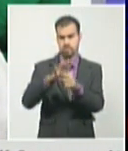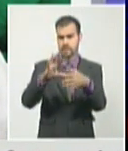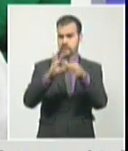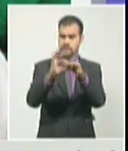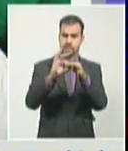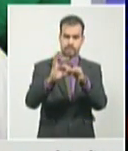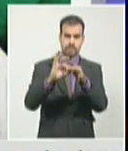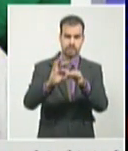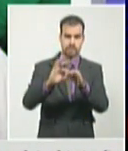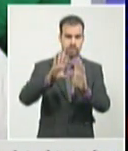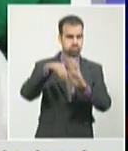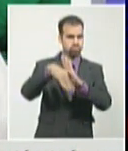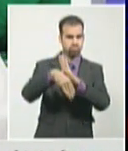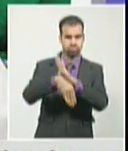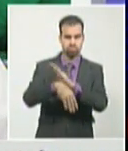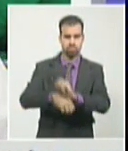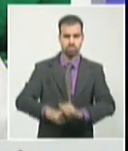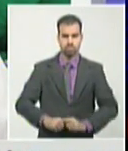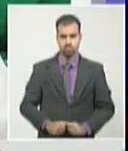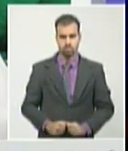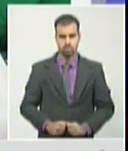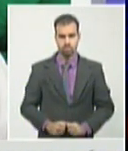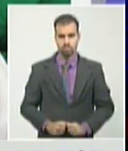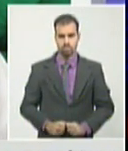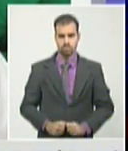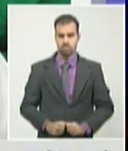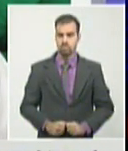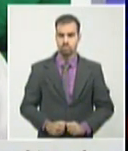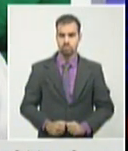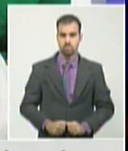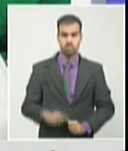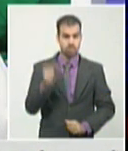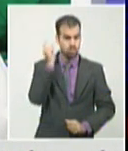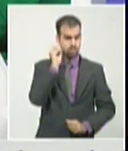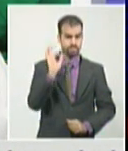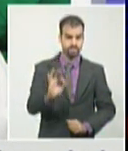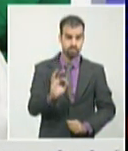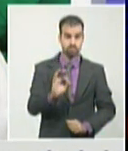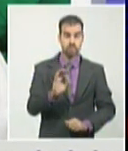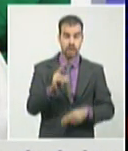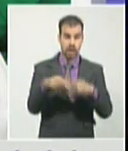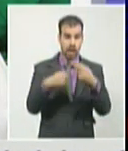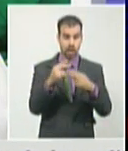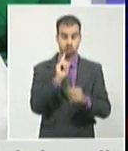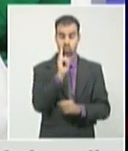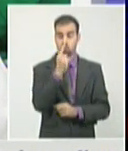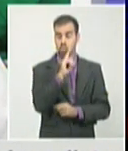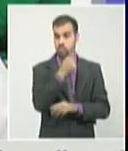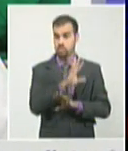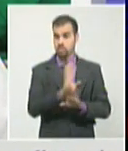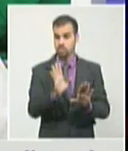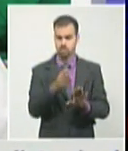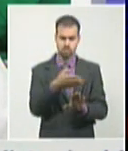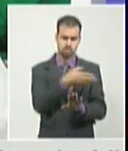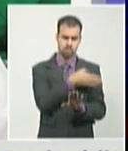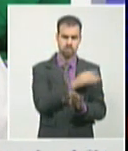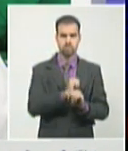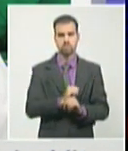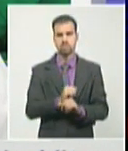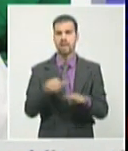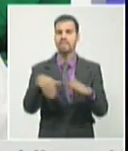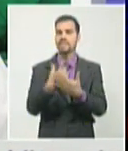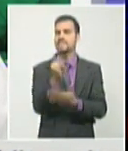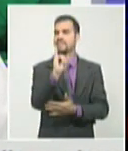esta paciente hacer contacto en un caso confirmado pues el psr ya el día 6 de